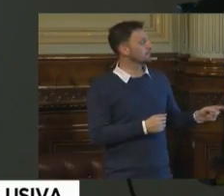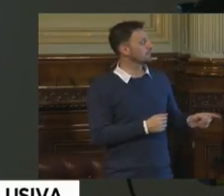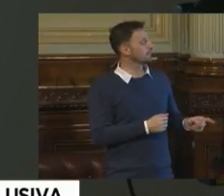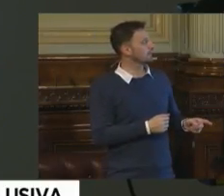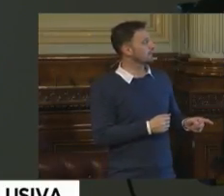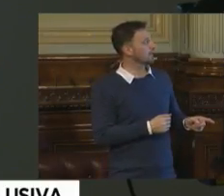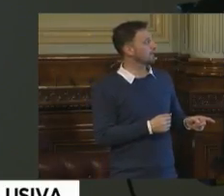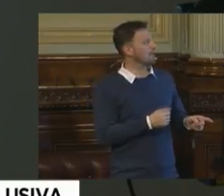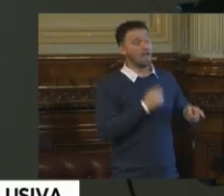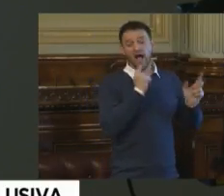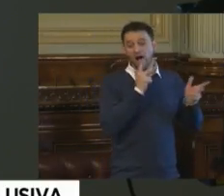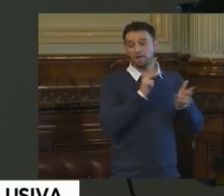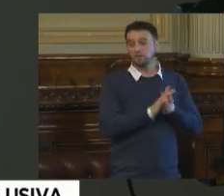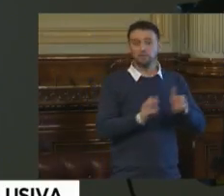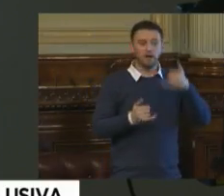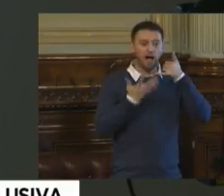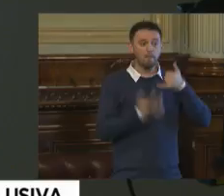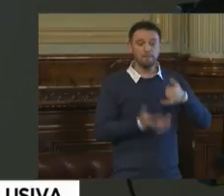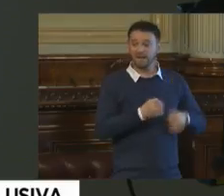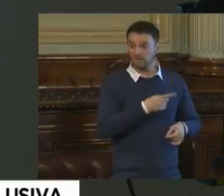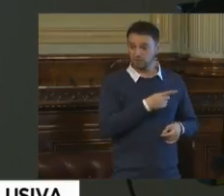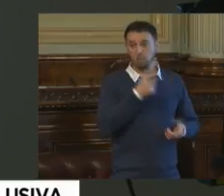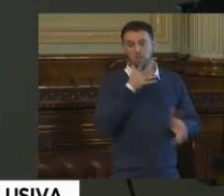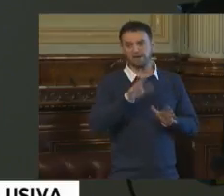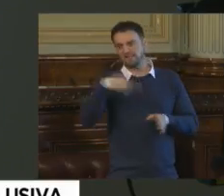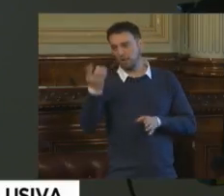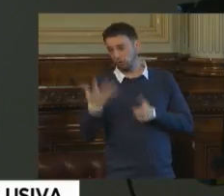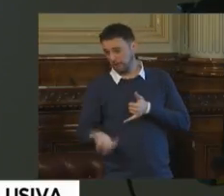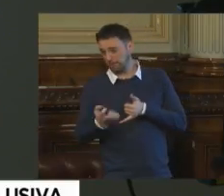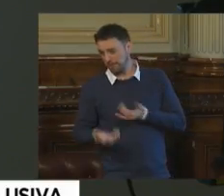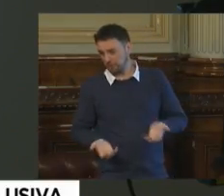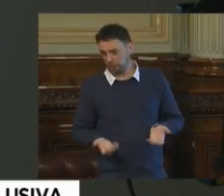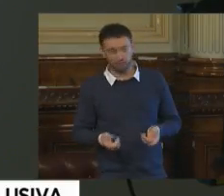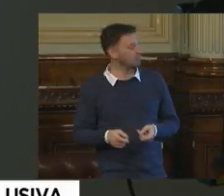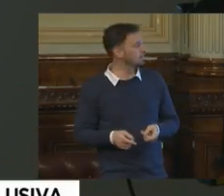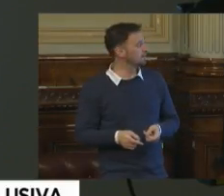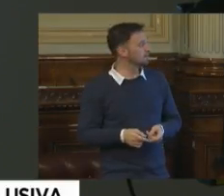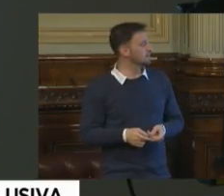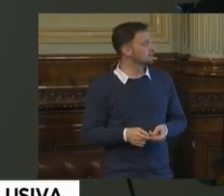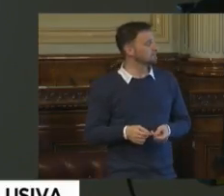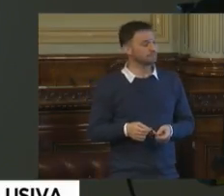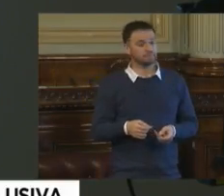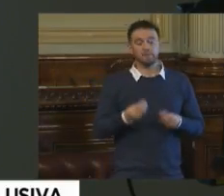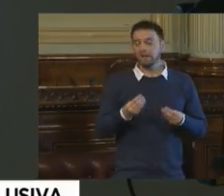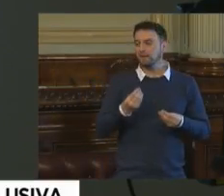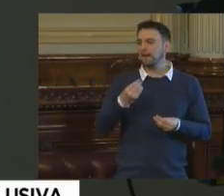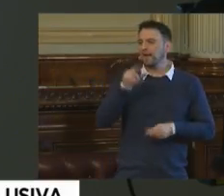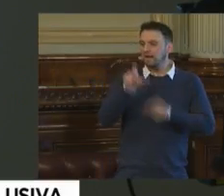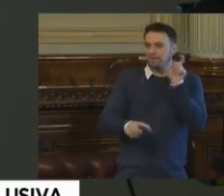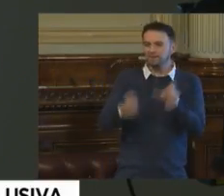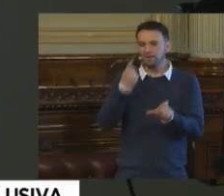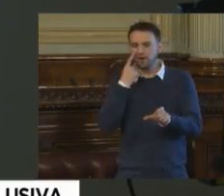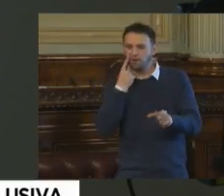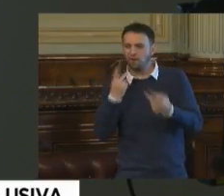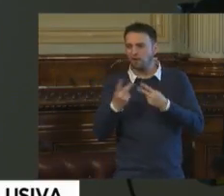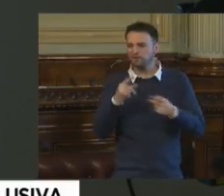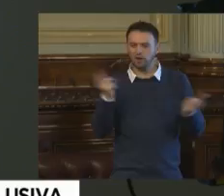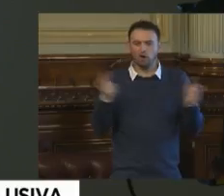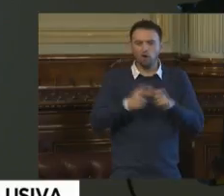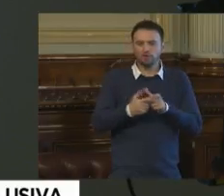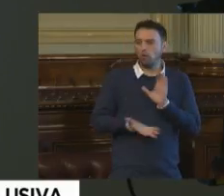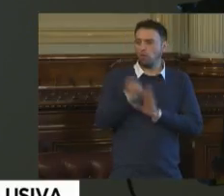de una de una aplicación similar a otras que existen para conocer gente o